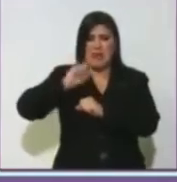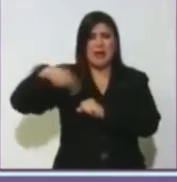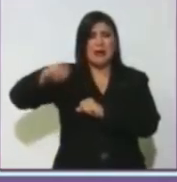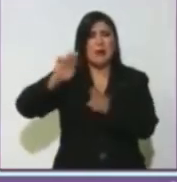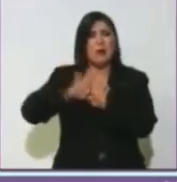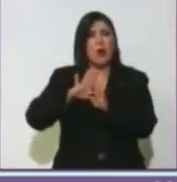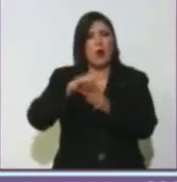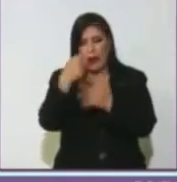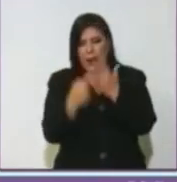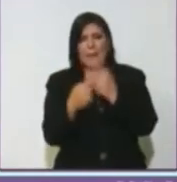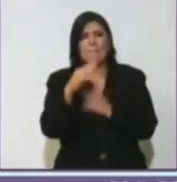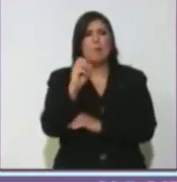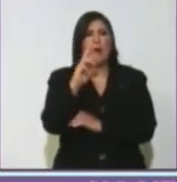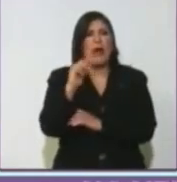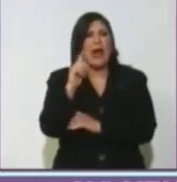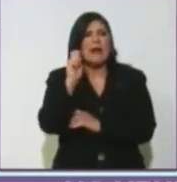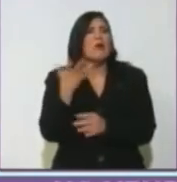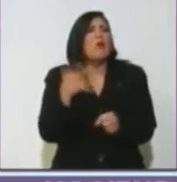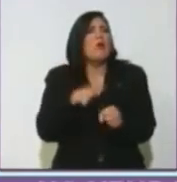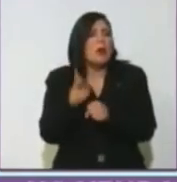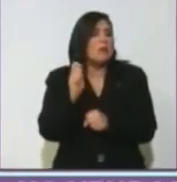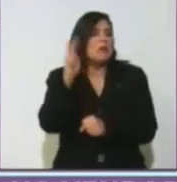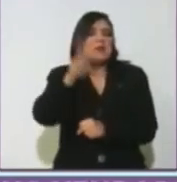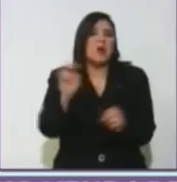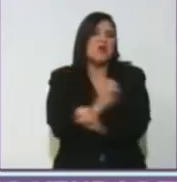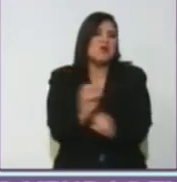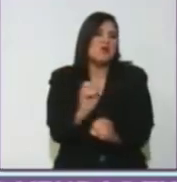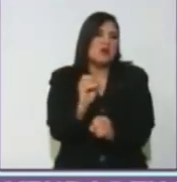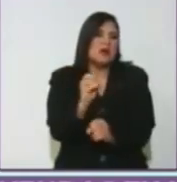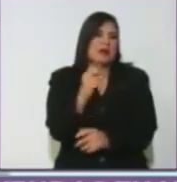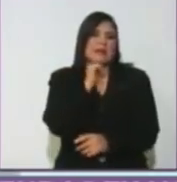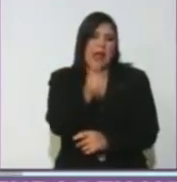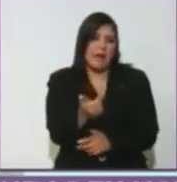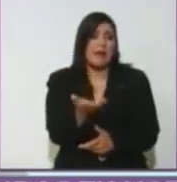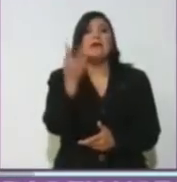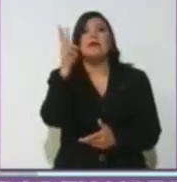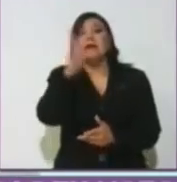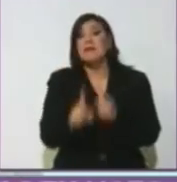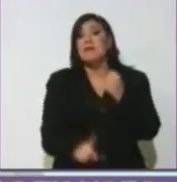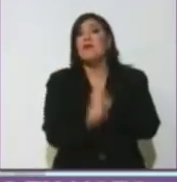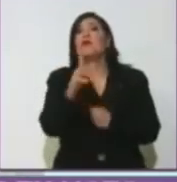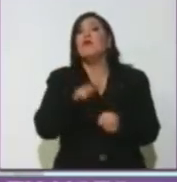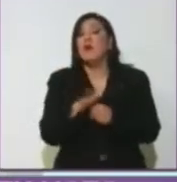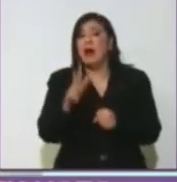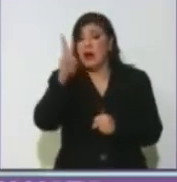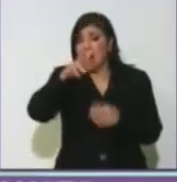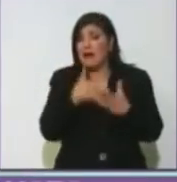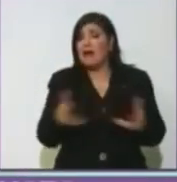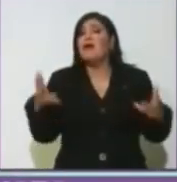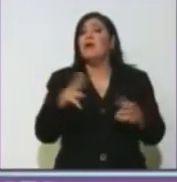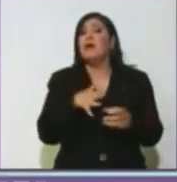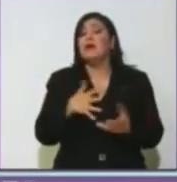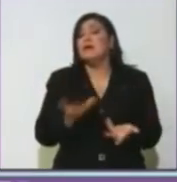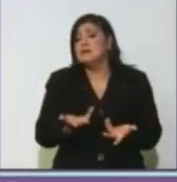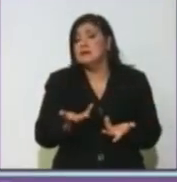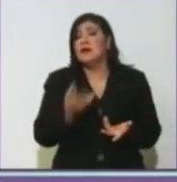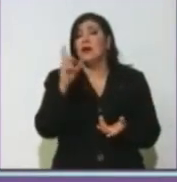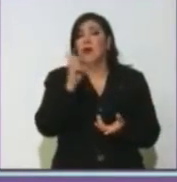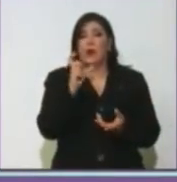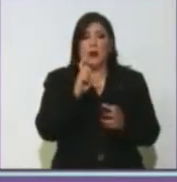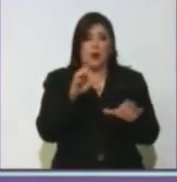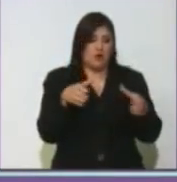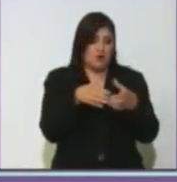es nulo el gran problema es cuando no hay la pandilla